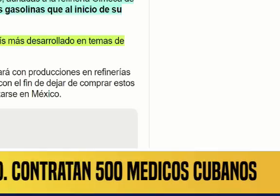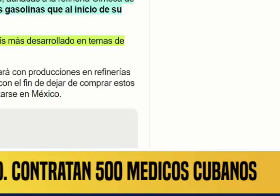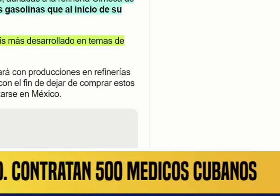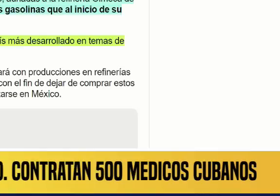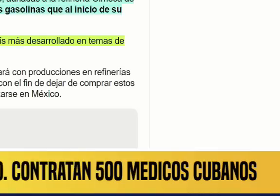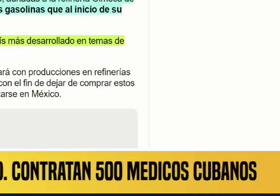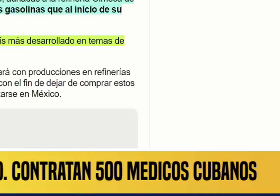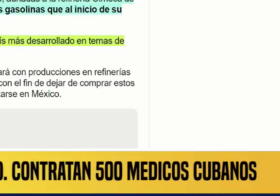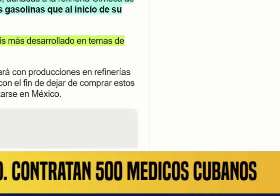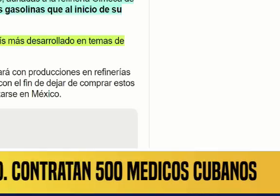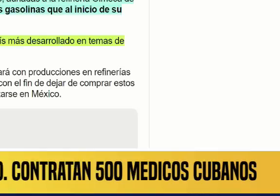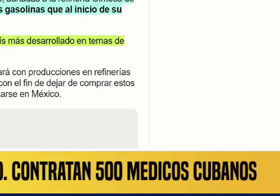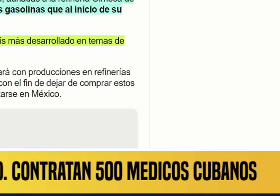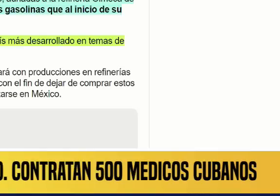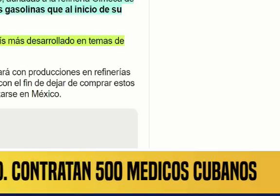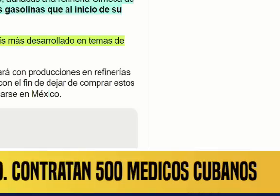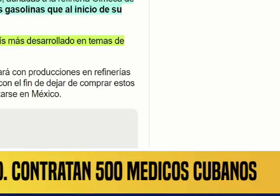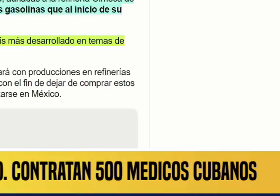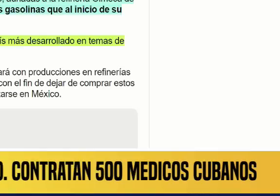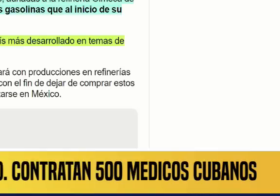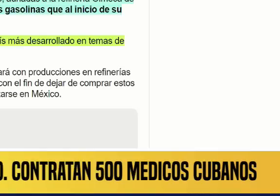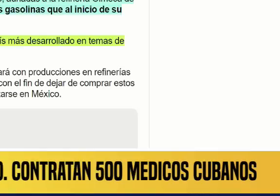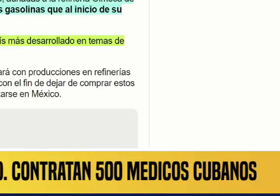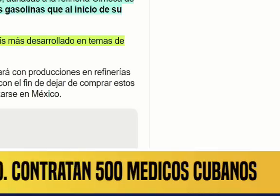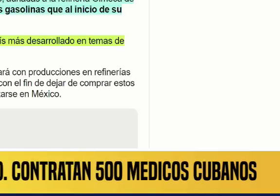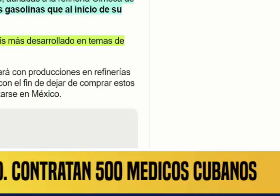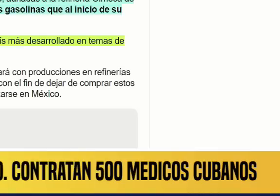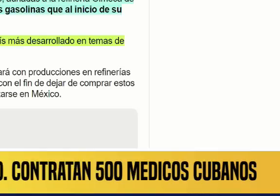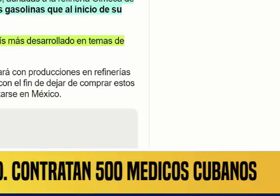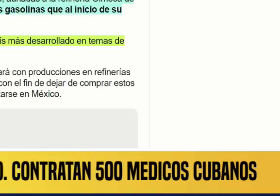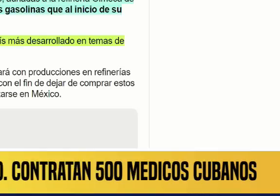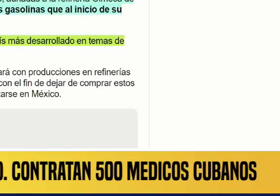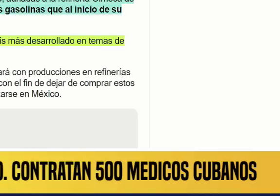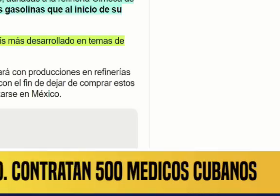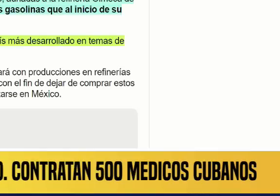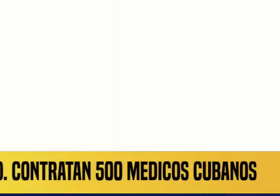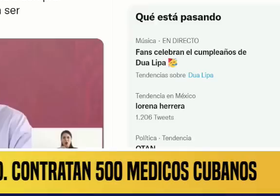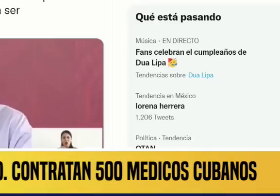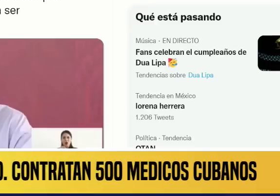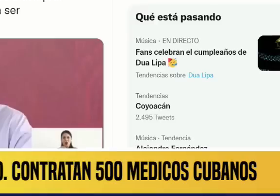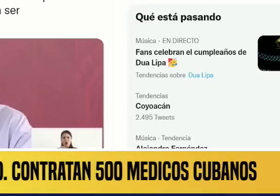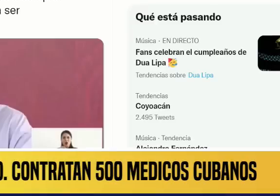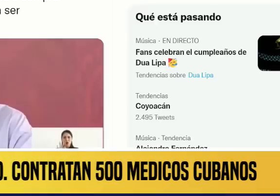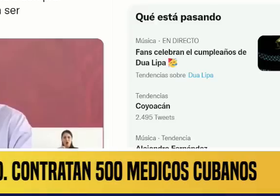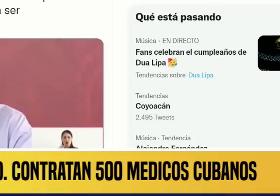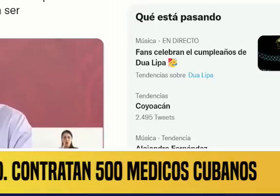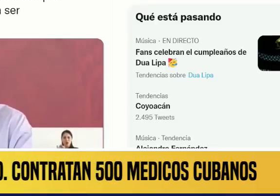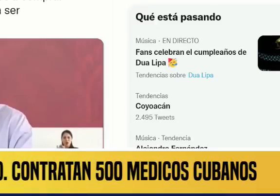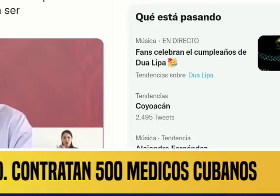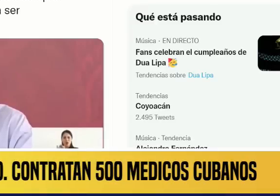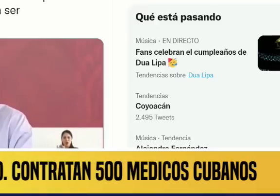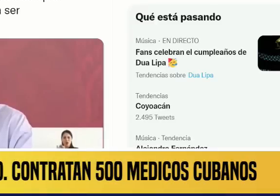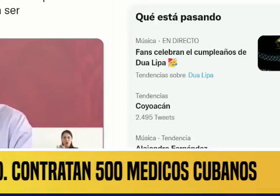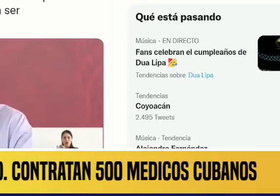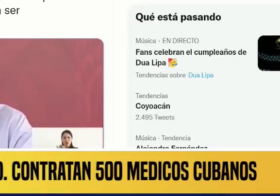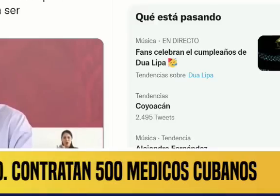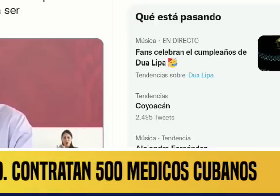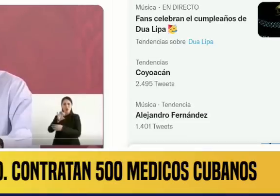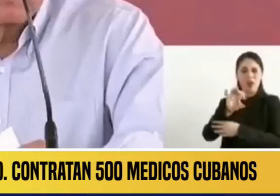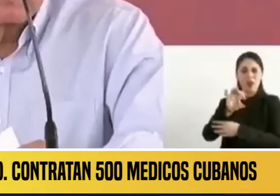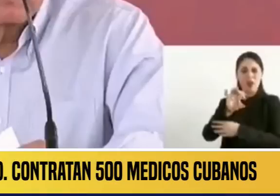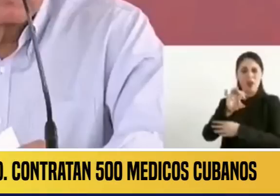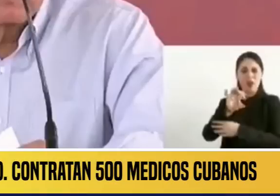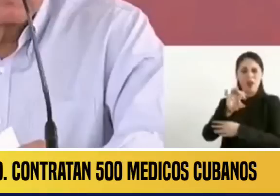en refinerías que no estaban en operación desde hace décadas. Esto con el fin de dejar de comprar productos en el extranjero. Vamos a escuchar